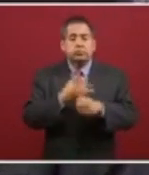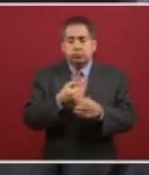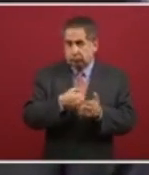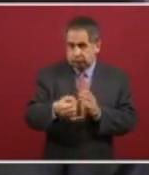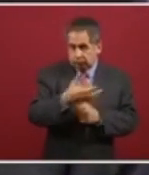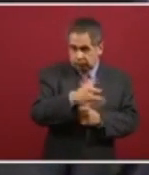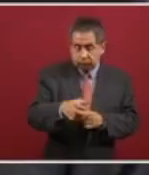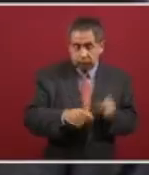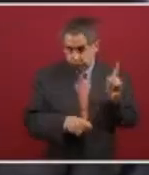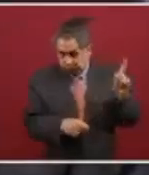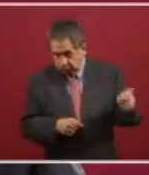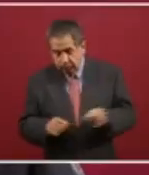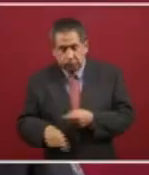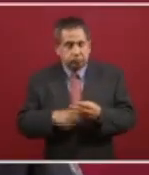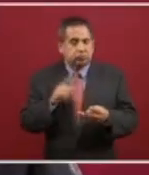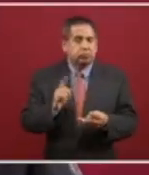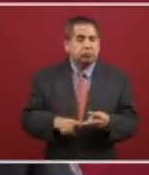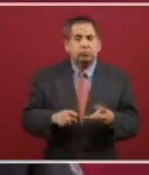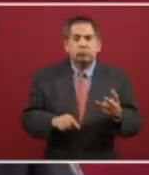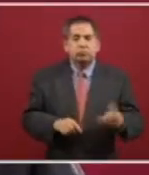Agricultura,